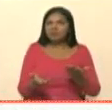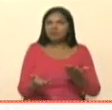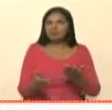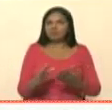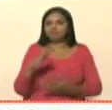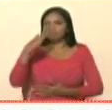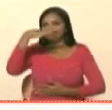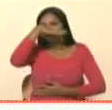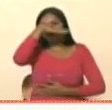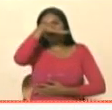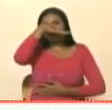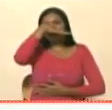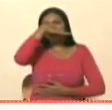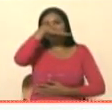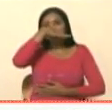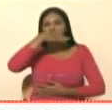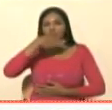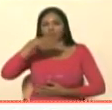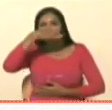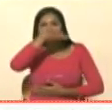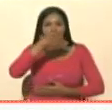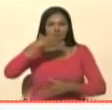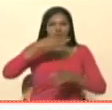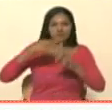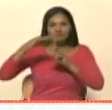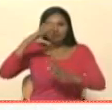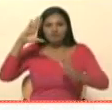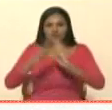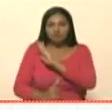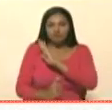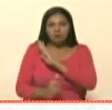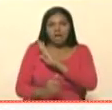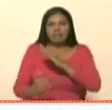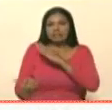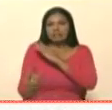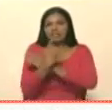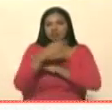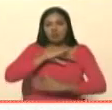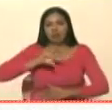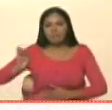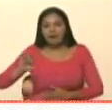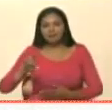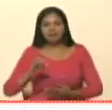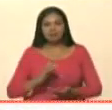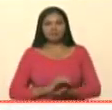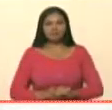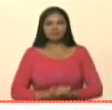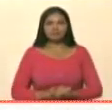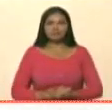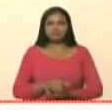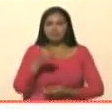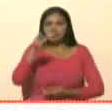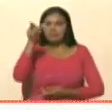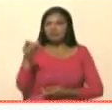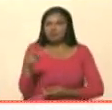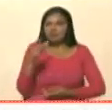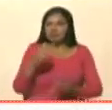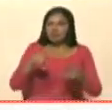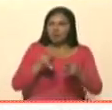Bandidaje, mafia, ladronaje, traición a la patria. Estos son estos